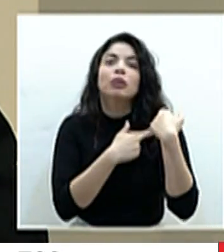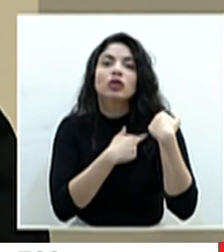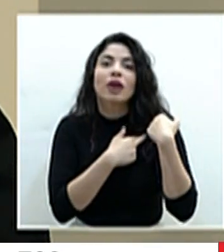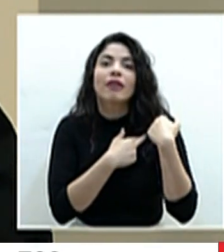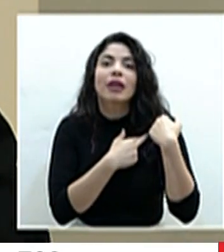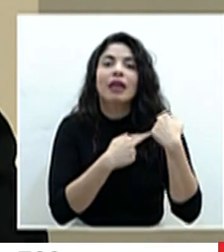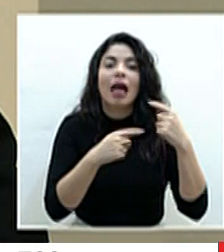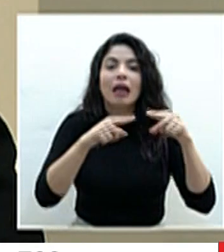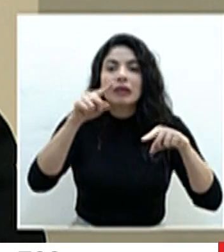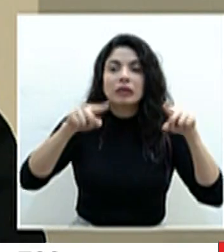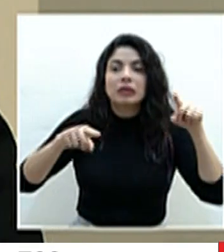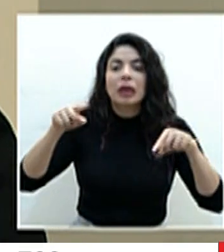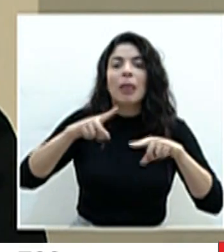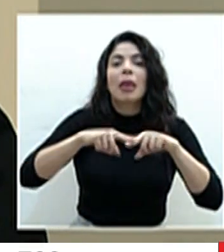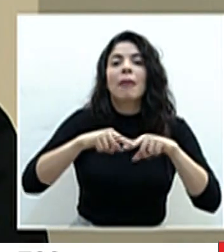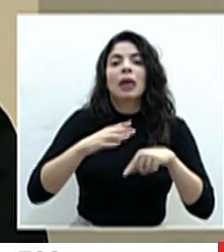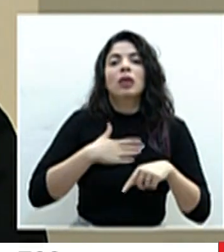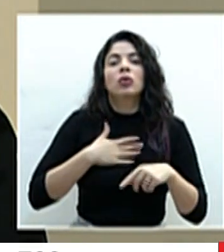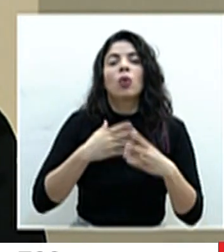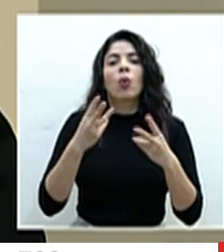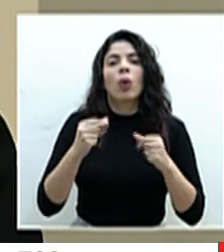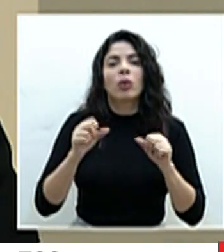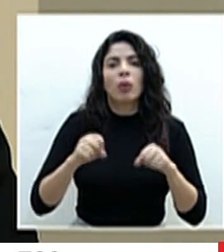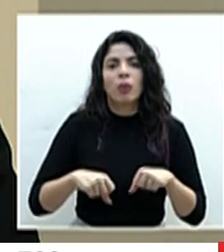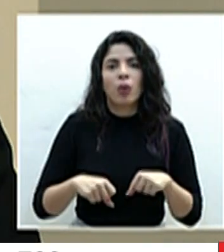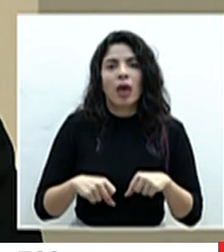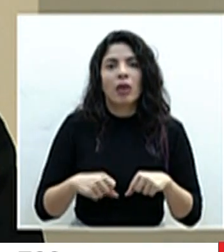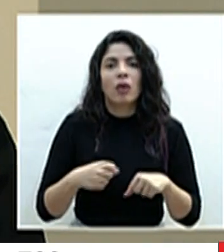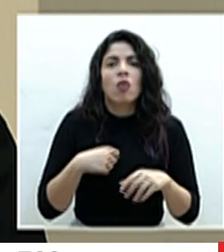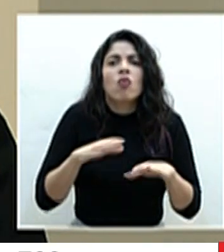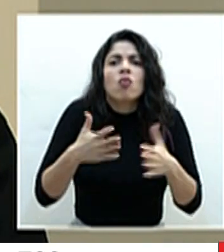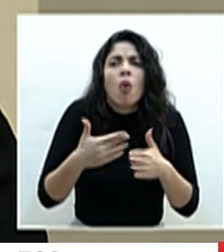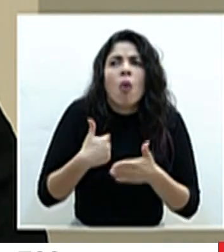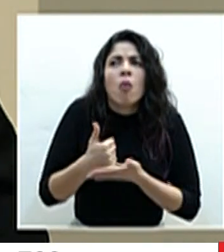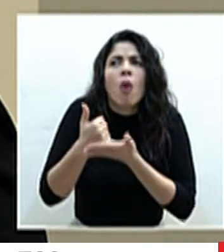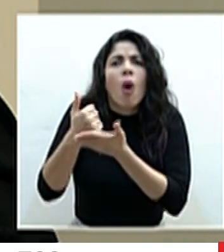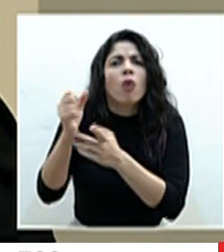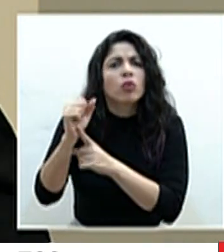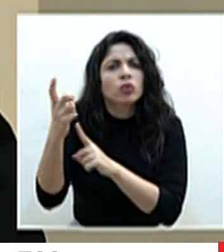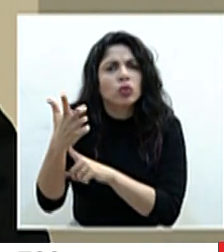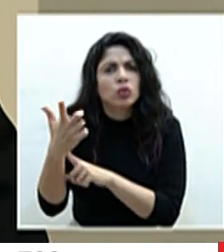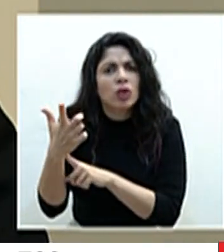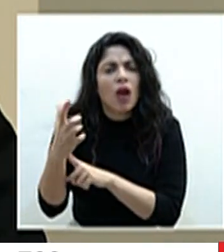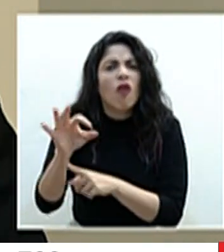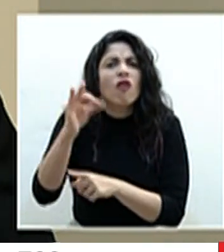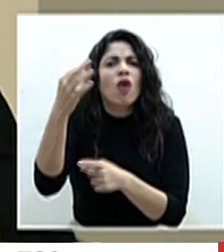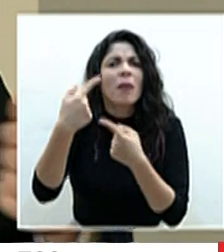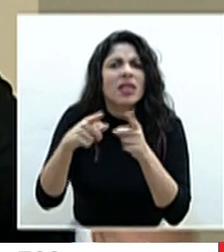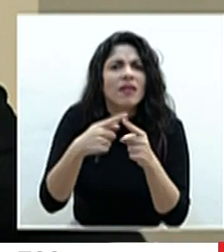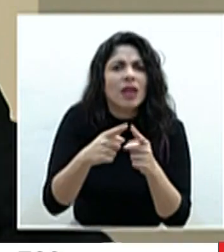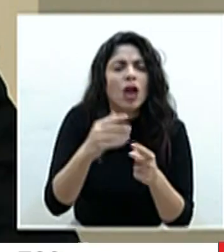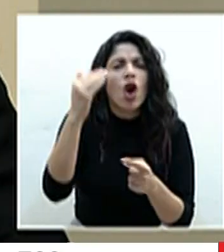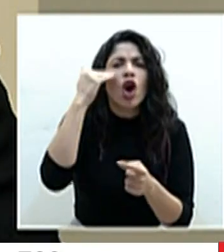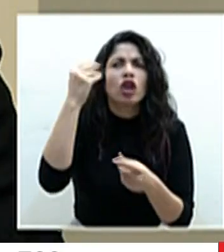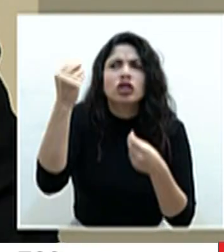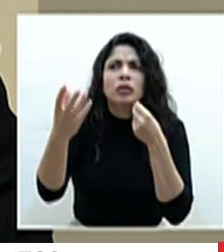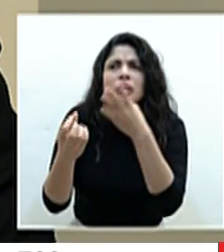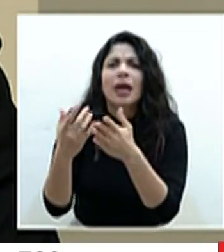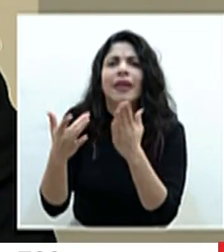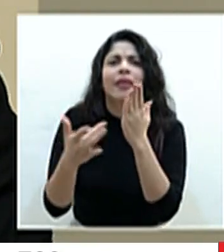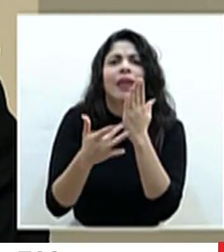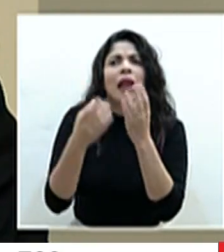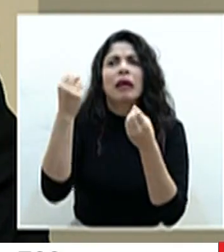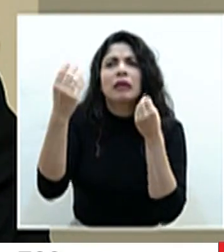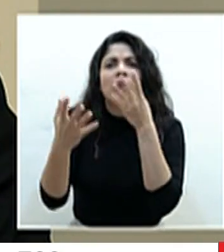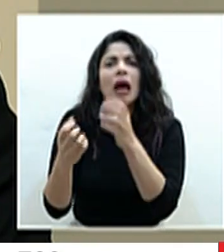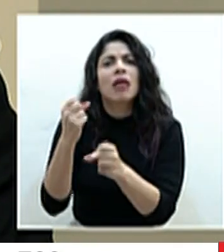según nuestra capacidad de aportar a la sociedad en diferentes formas, con conocimiento, con tecnología, con trabajo,